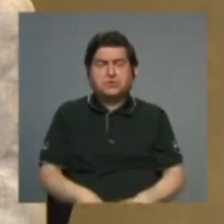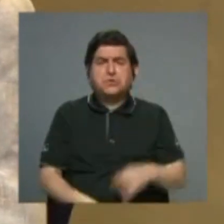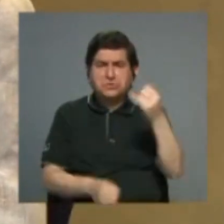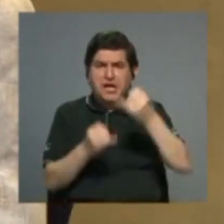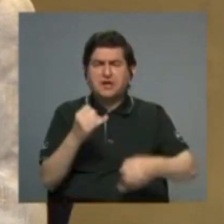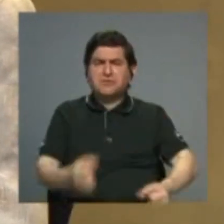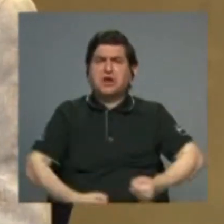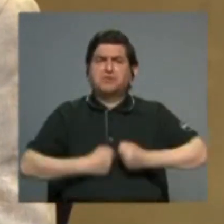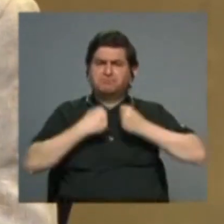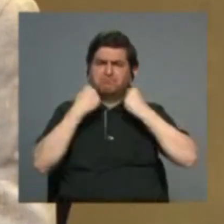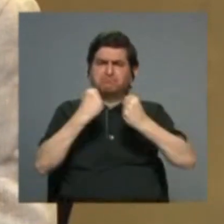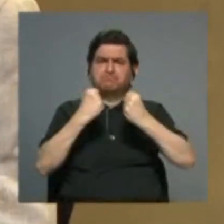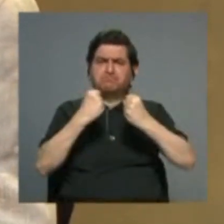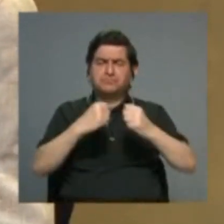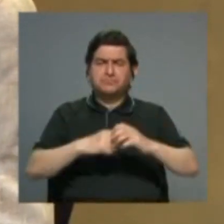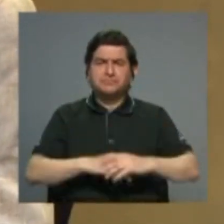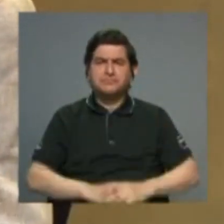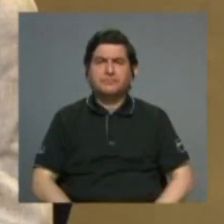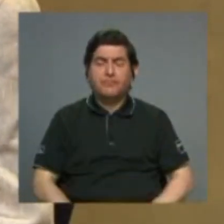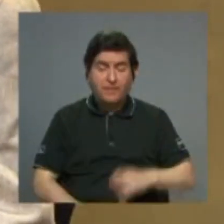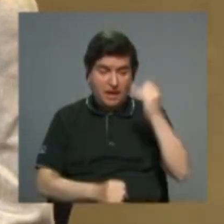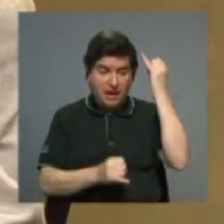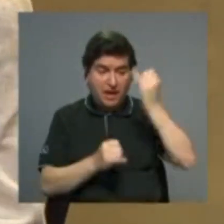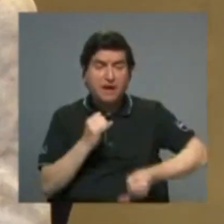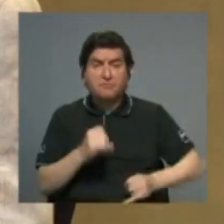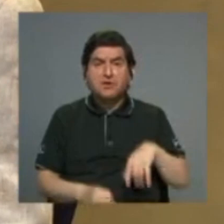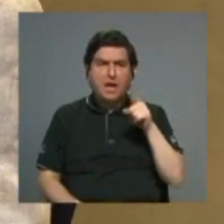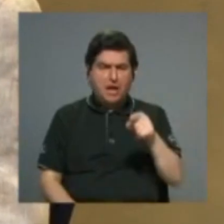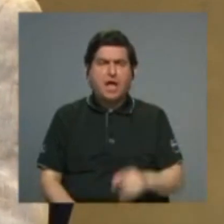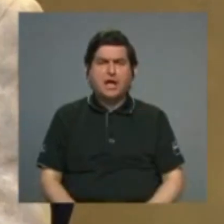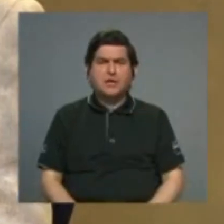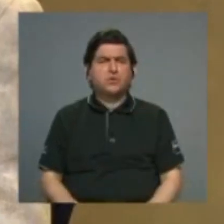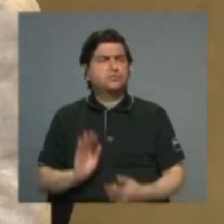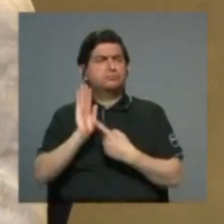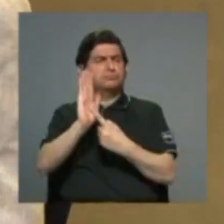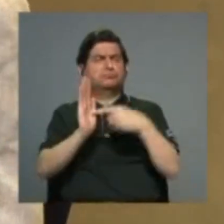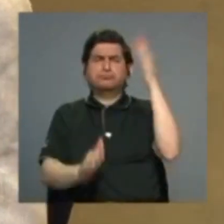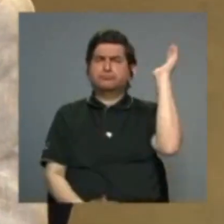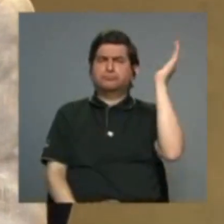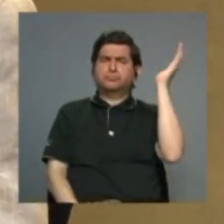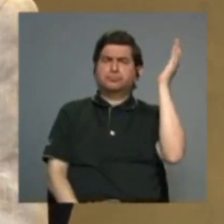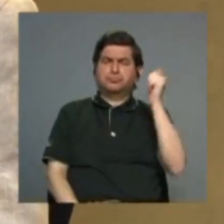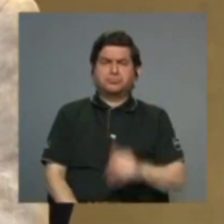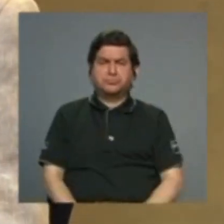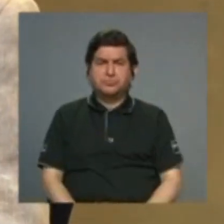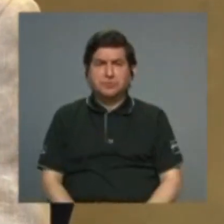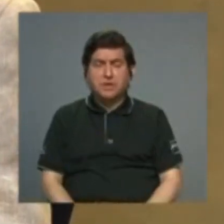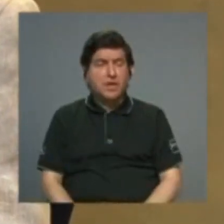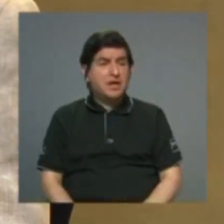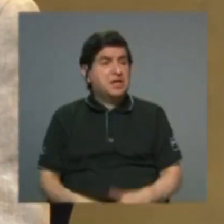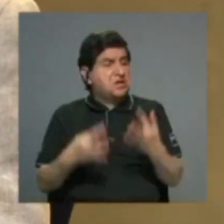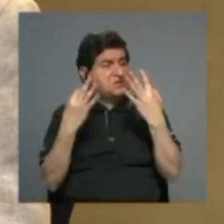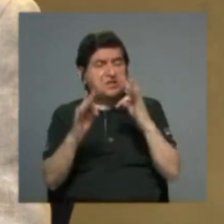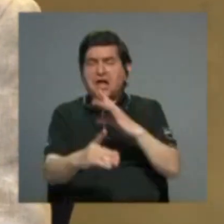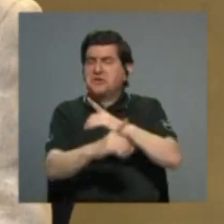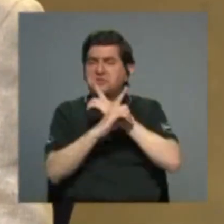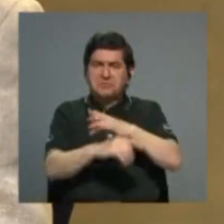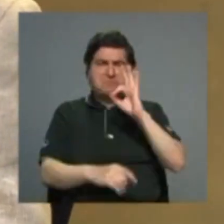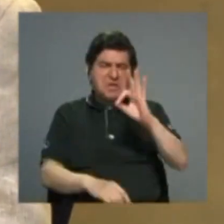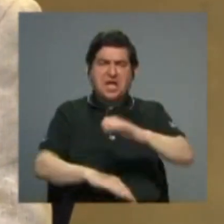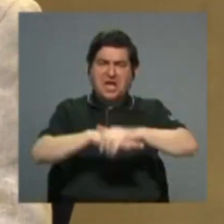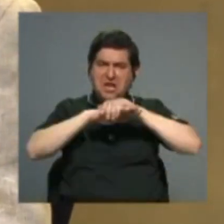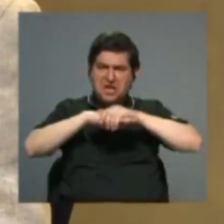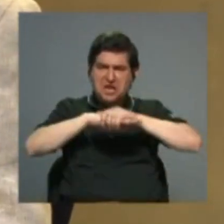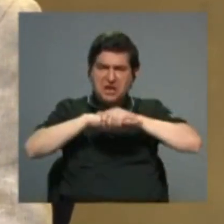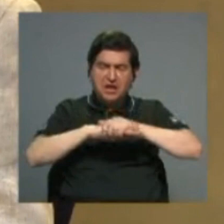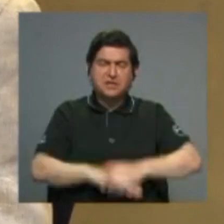más fortalecidos, porque al final ellos hicieron presentaciones y como fuera se defendieron muy bien en el inglés y